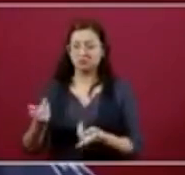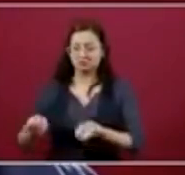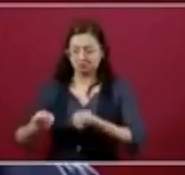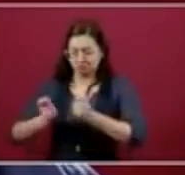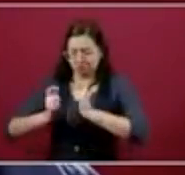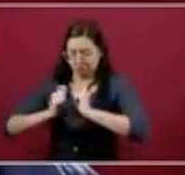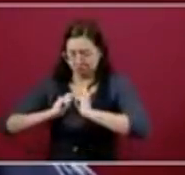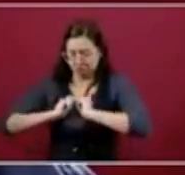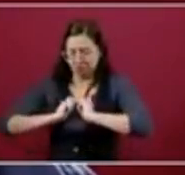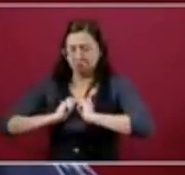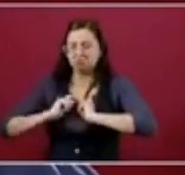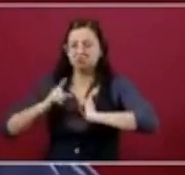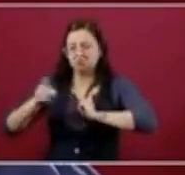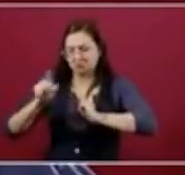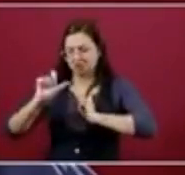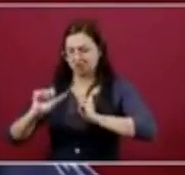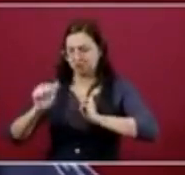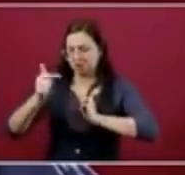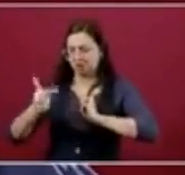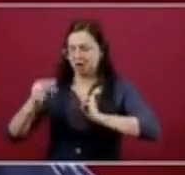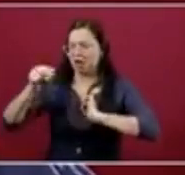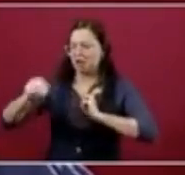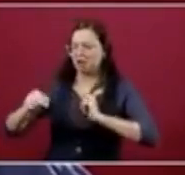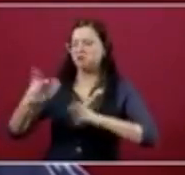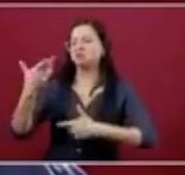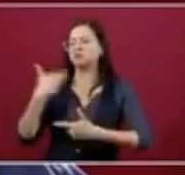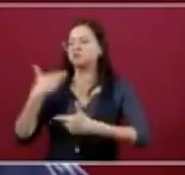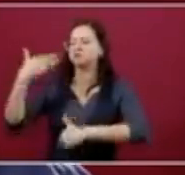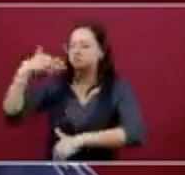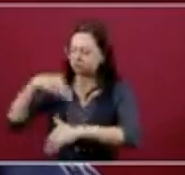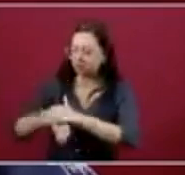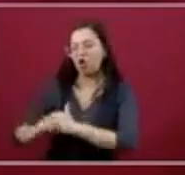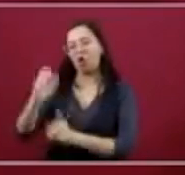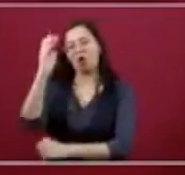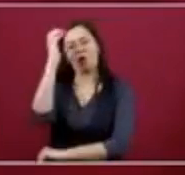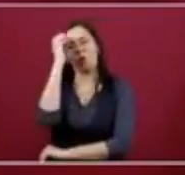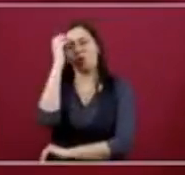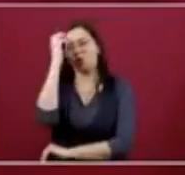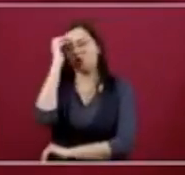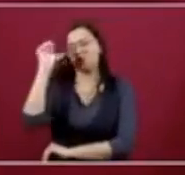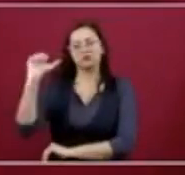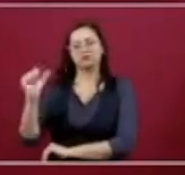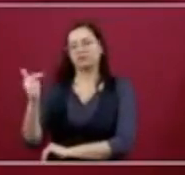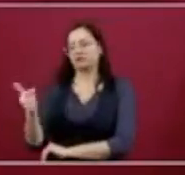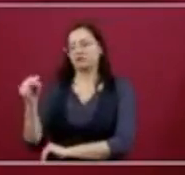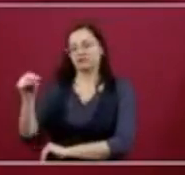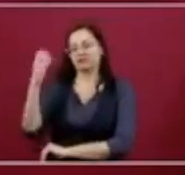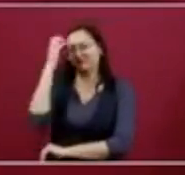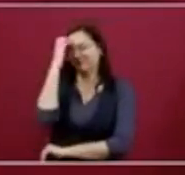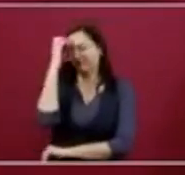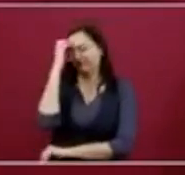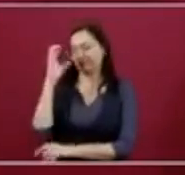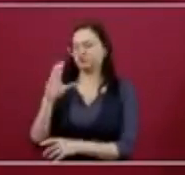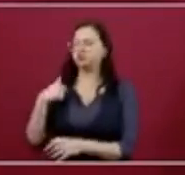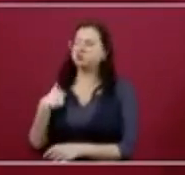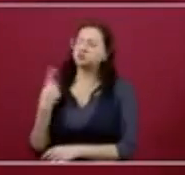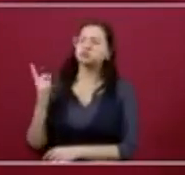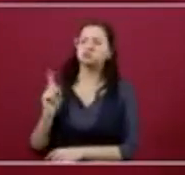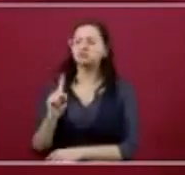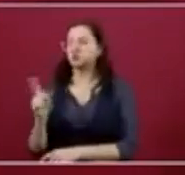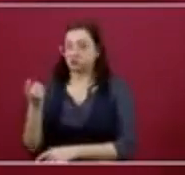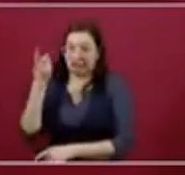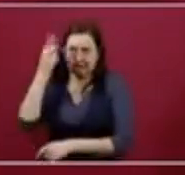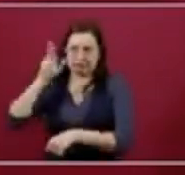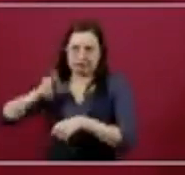buen investigador y además que conozco perfectamente el archivo, lo empiezo a recorrer. Y sucede que hay una